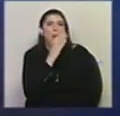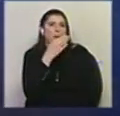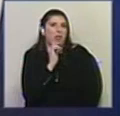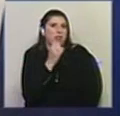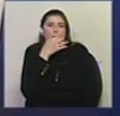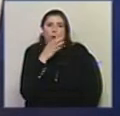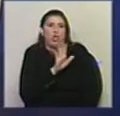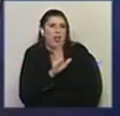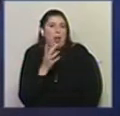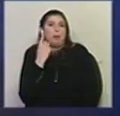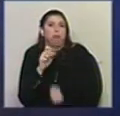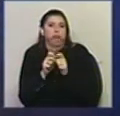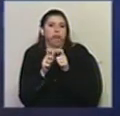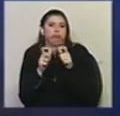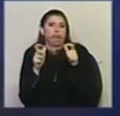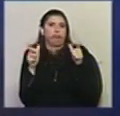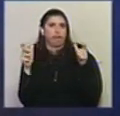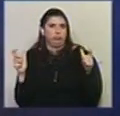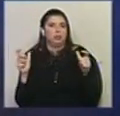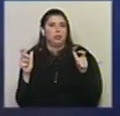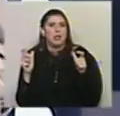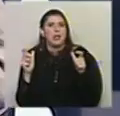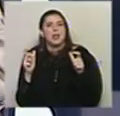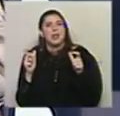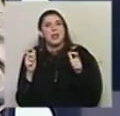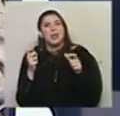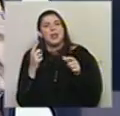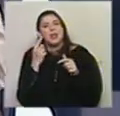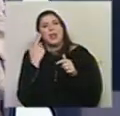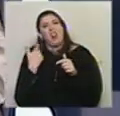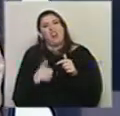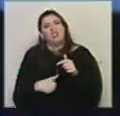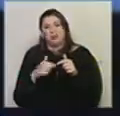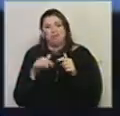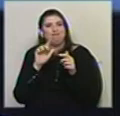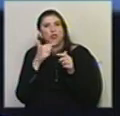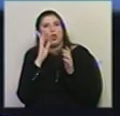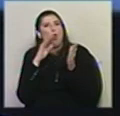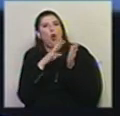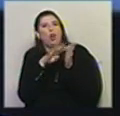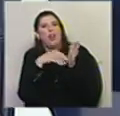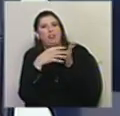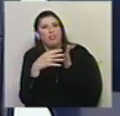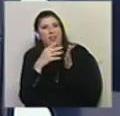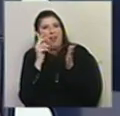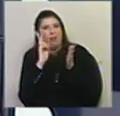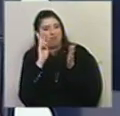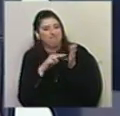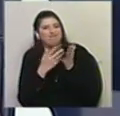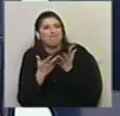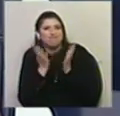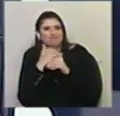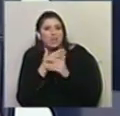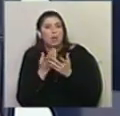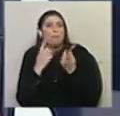es enorme lo que es esto. Y qué lástima que no tengo acá una gráfica para mostrarle a la cámara, que también está, si